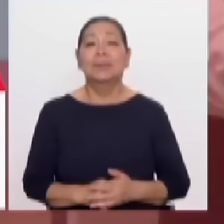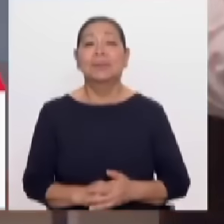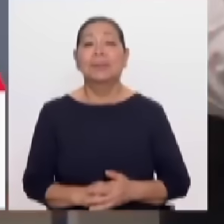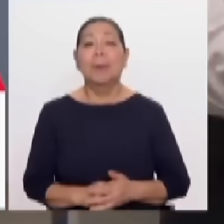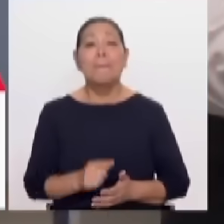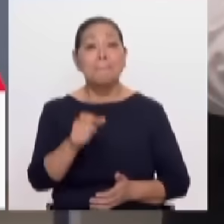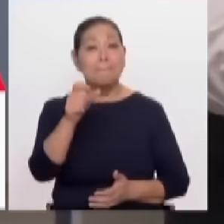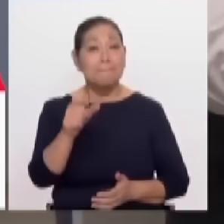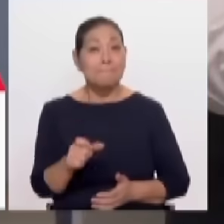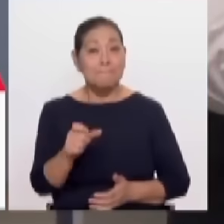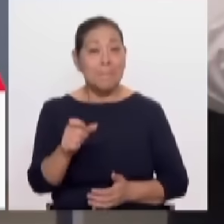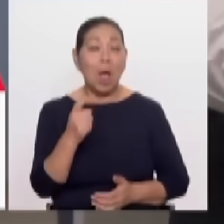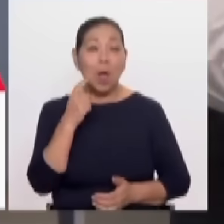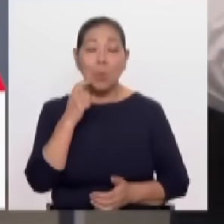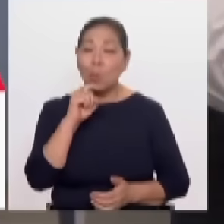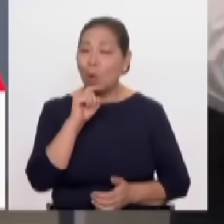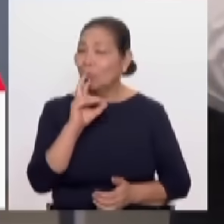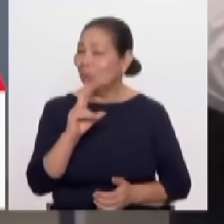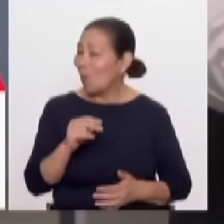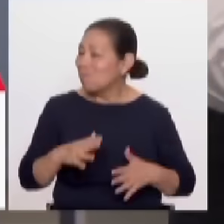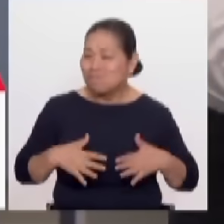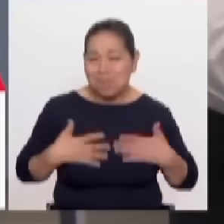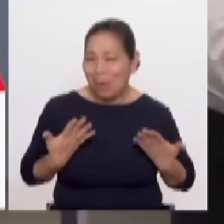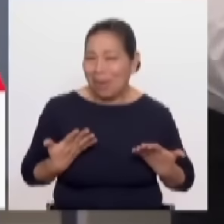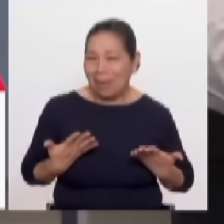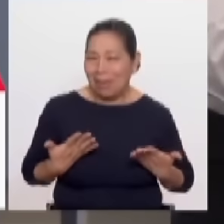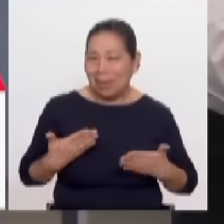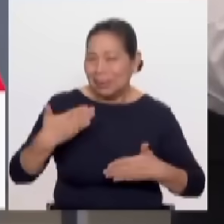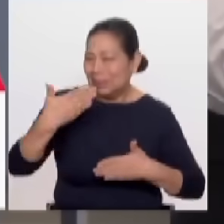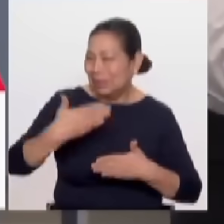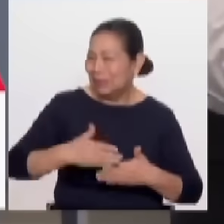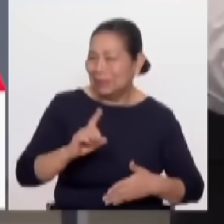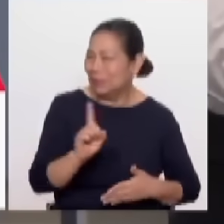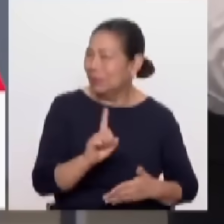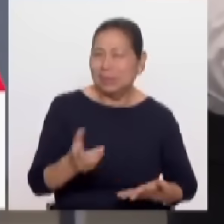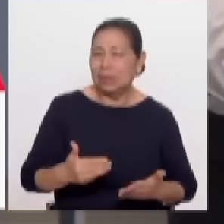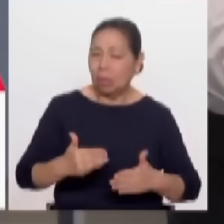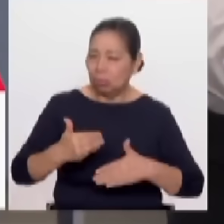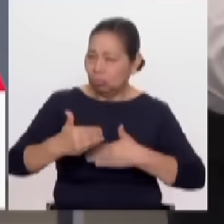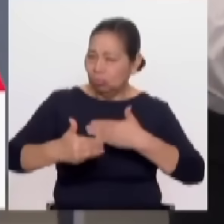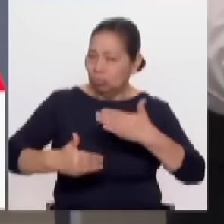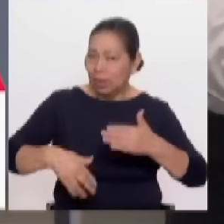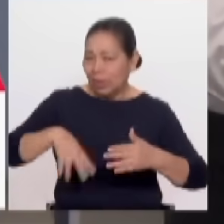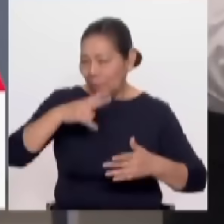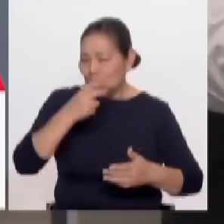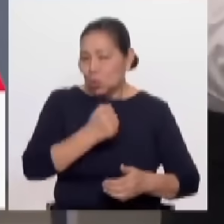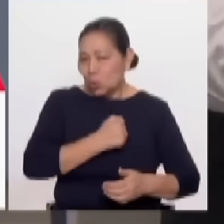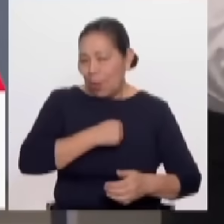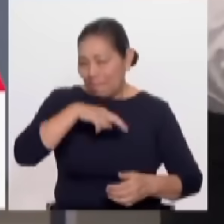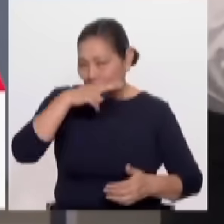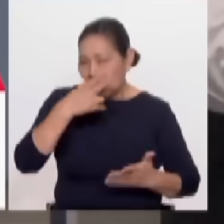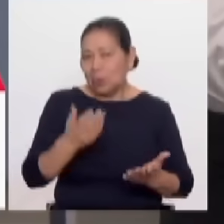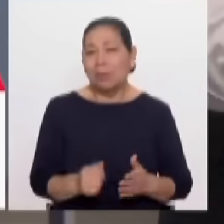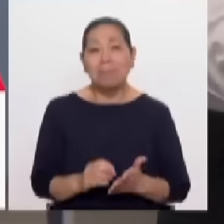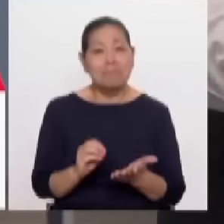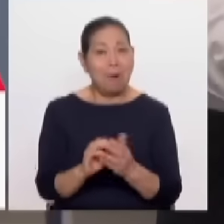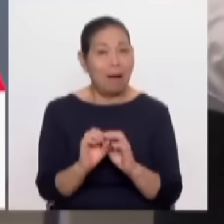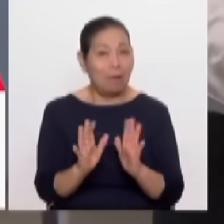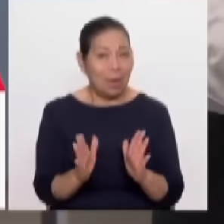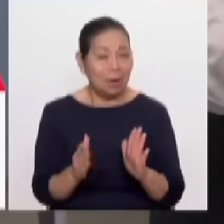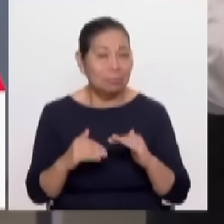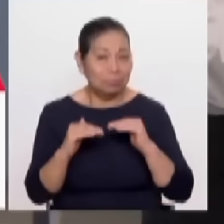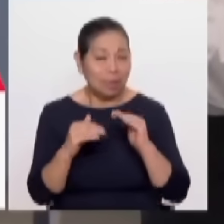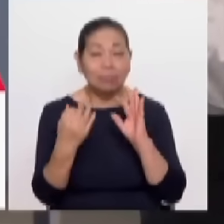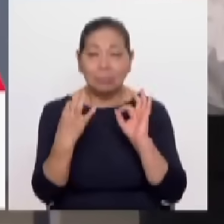Porque los peruanos y las peruanas no podemos ser traba para el desarrollo de nuestro país, claro, dentro